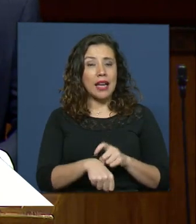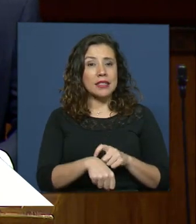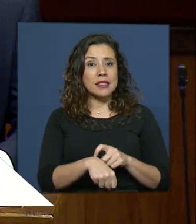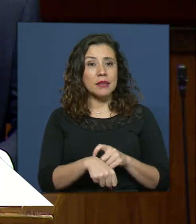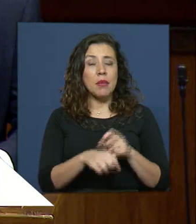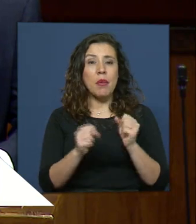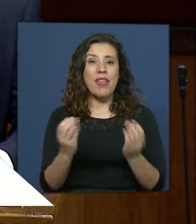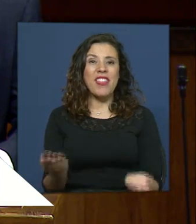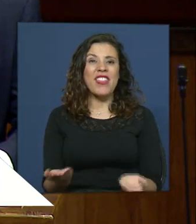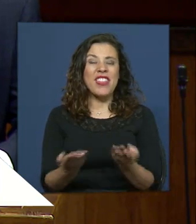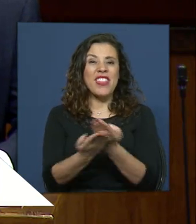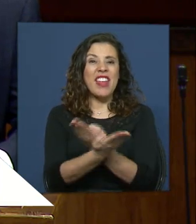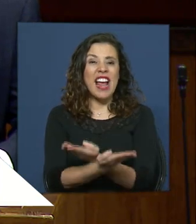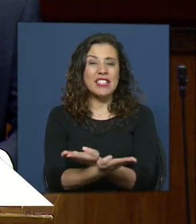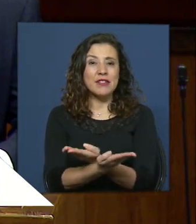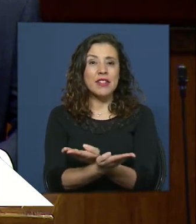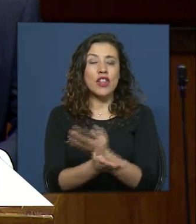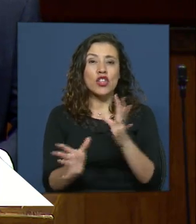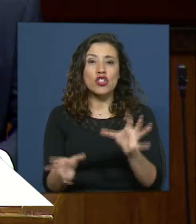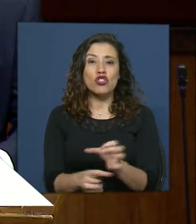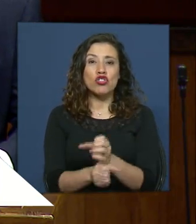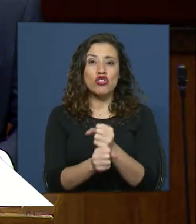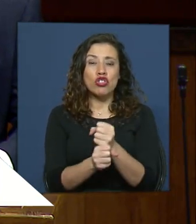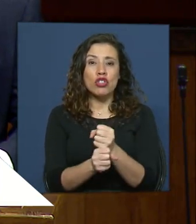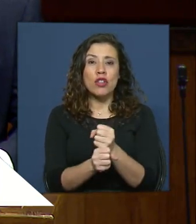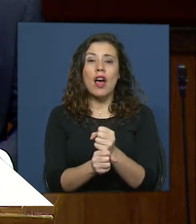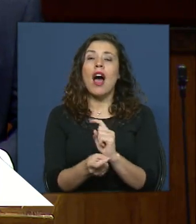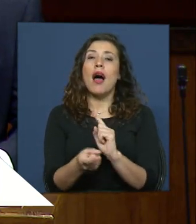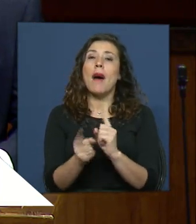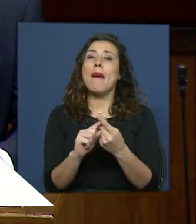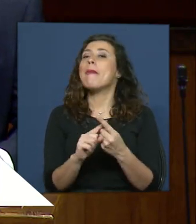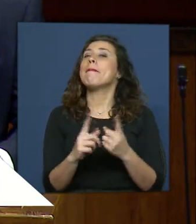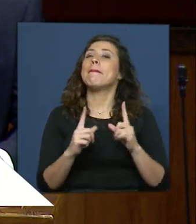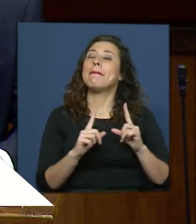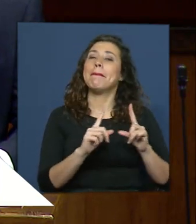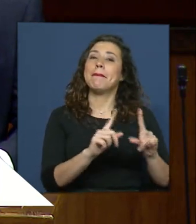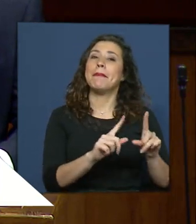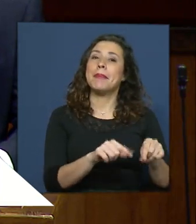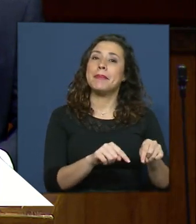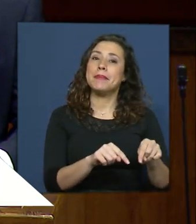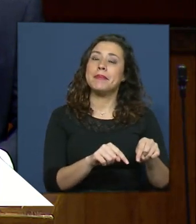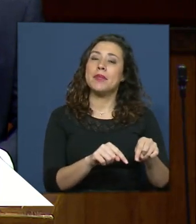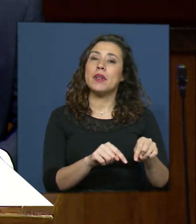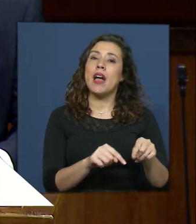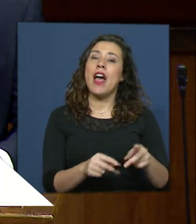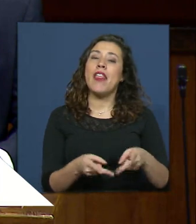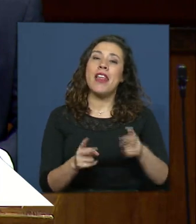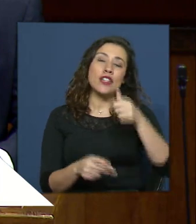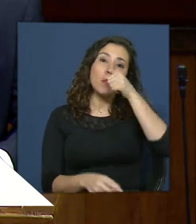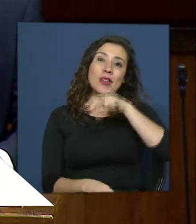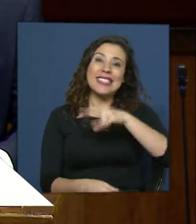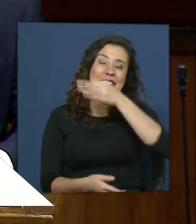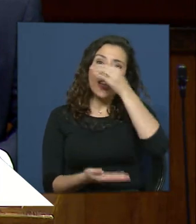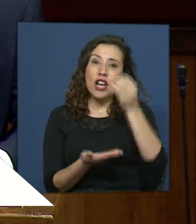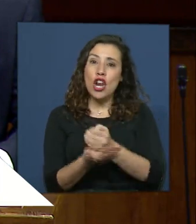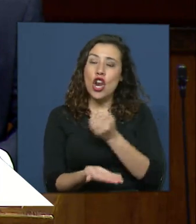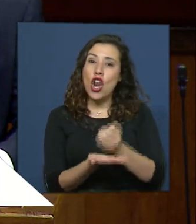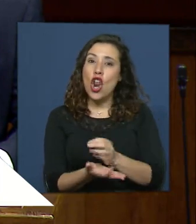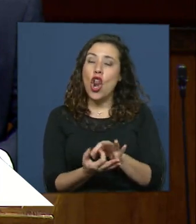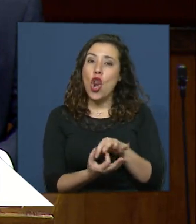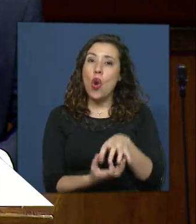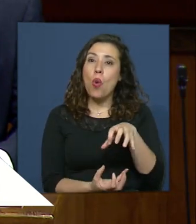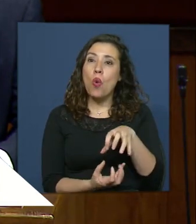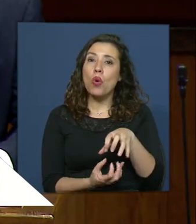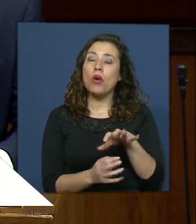de transferir la calidad de sostenedor a una persona jurídica de derecho privado sin fines de lucro, se